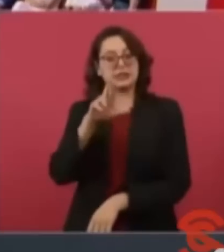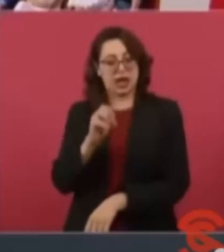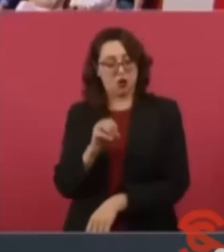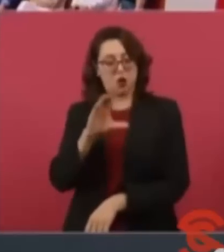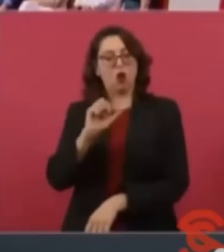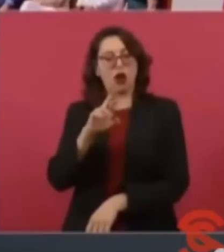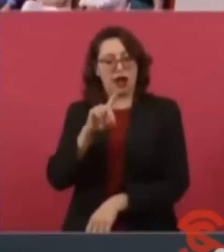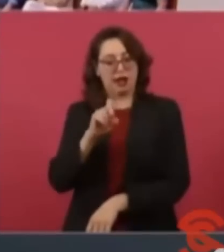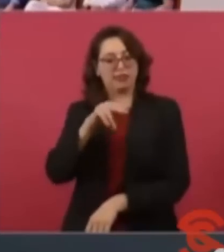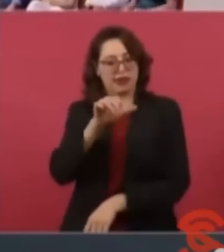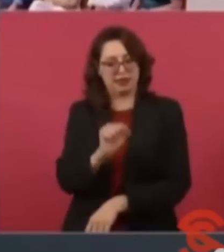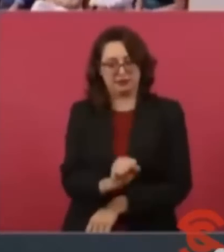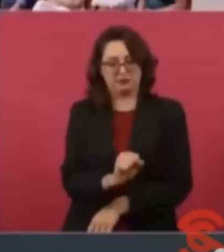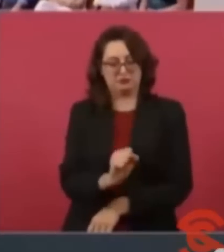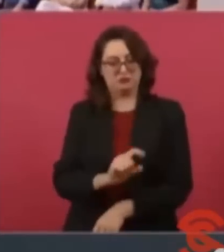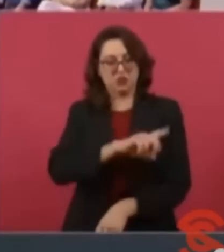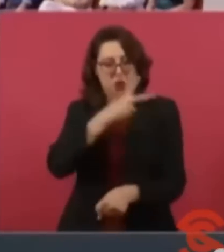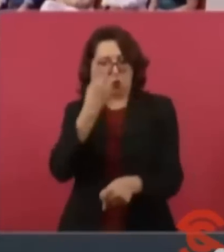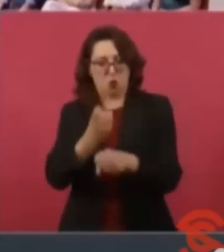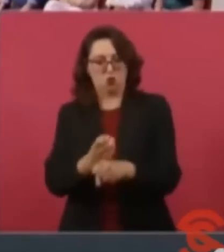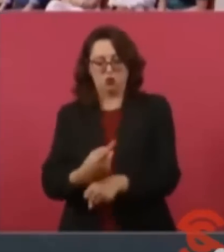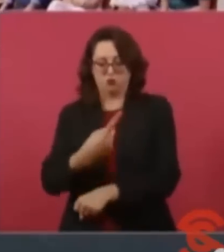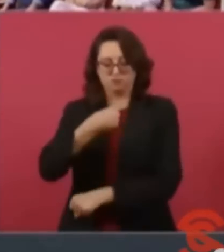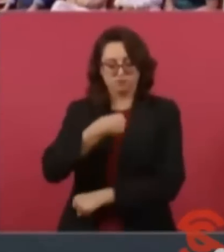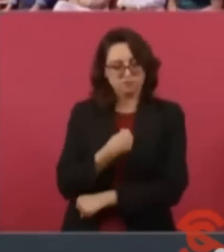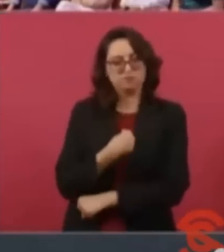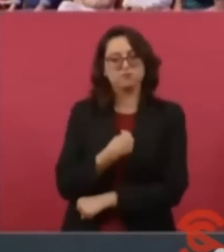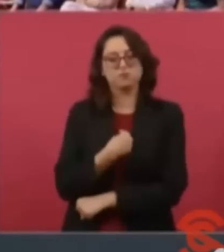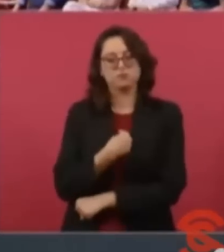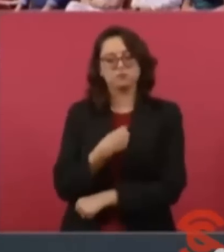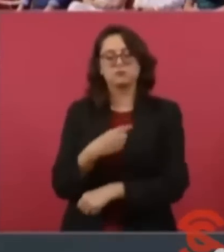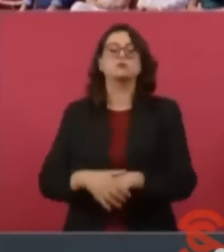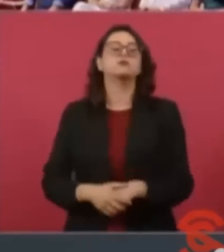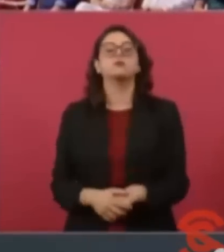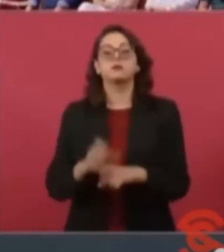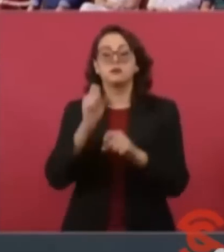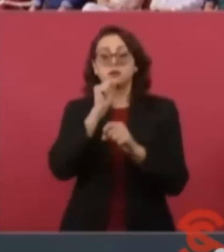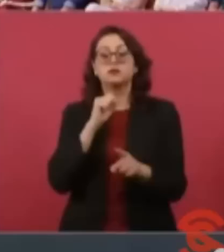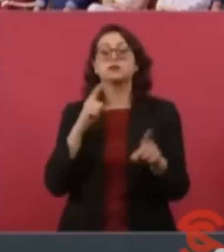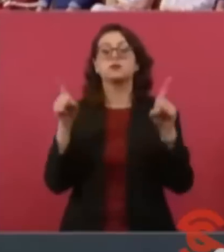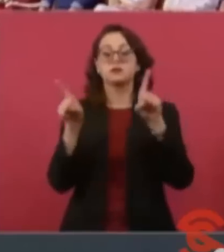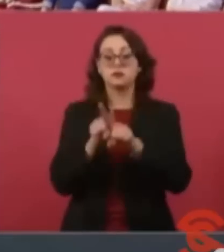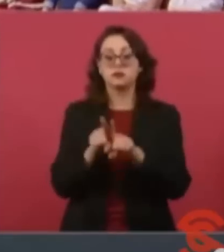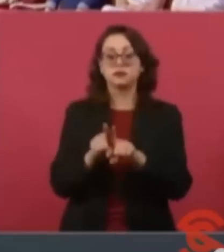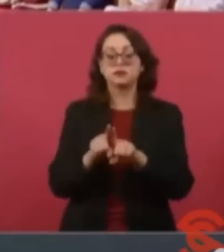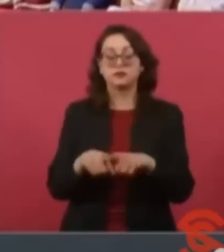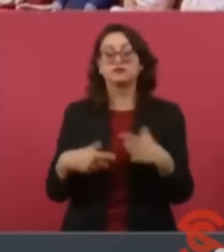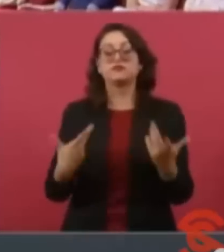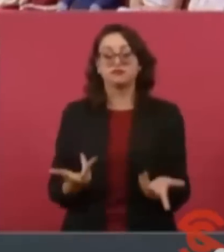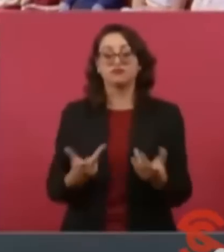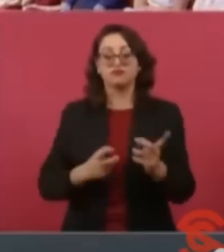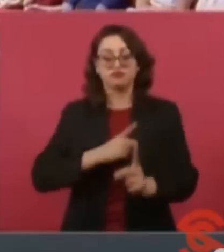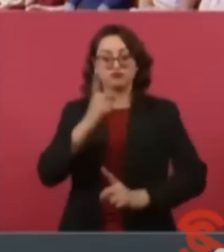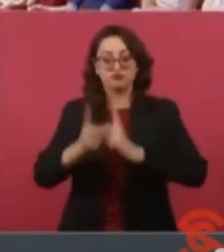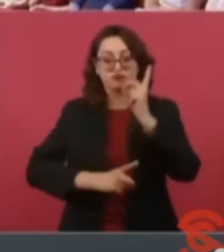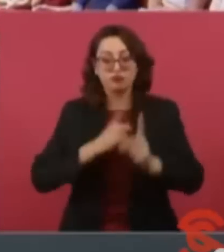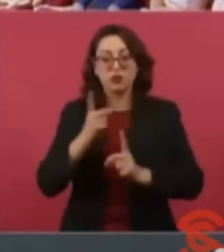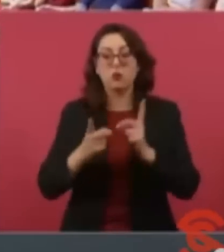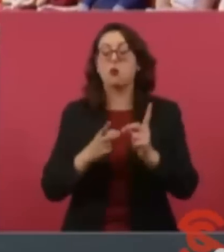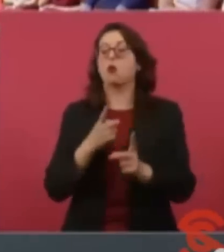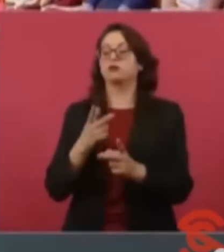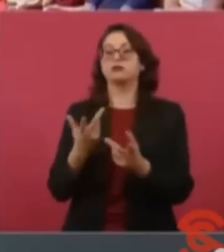apoyando con becas a nuestros atletas. Por cierto, están en primer lugar